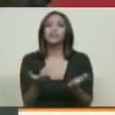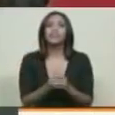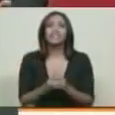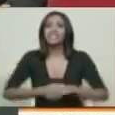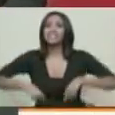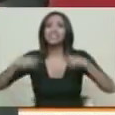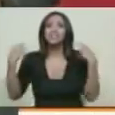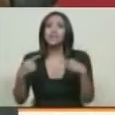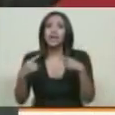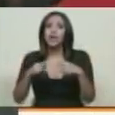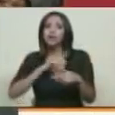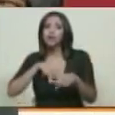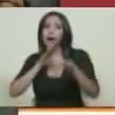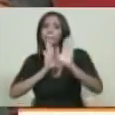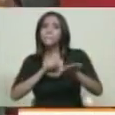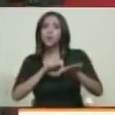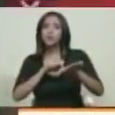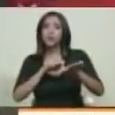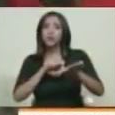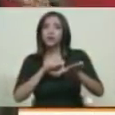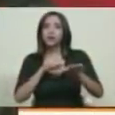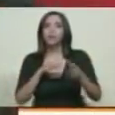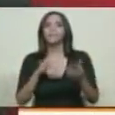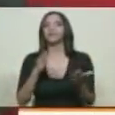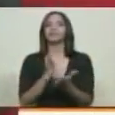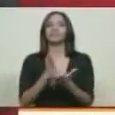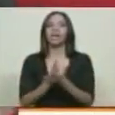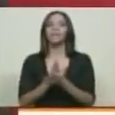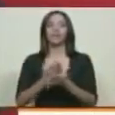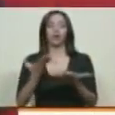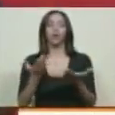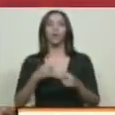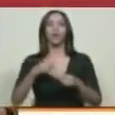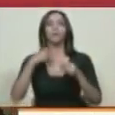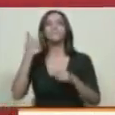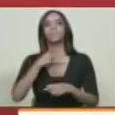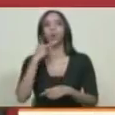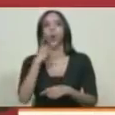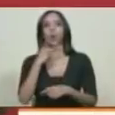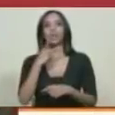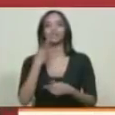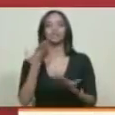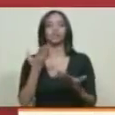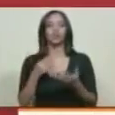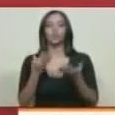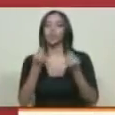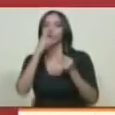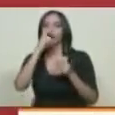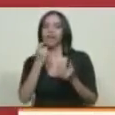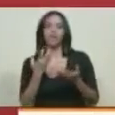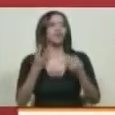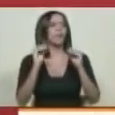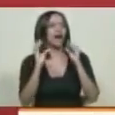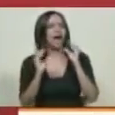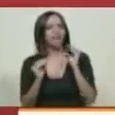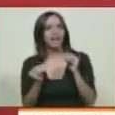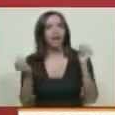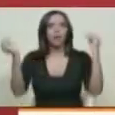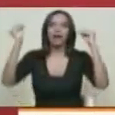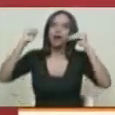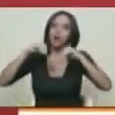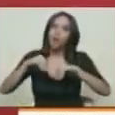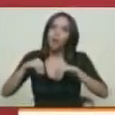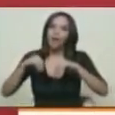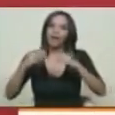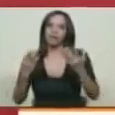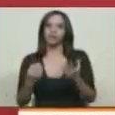nosotros te vamos a apoyar. Pero él siempre está como buen diplomático durante muchos años. Bueno, vamos a negociar, vamos a montarnos